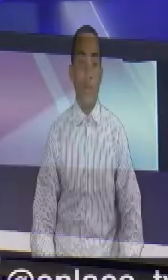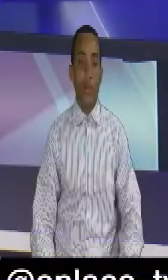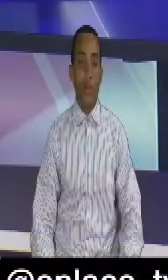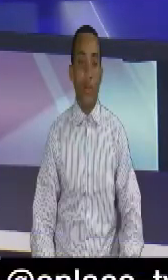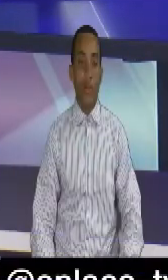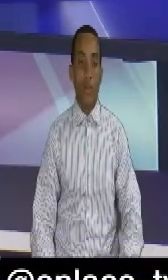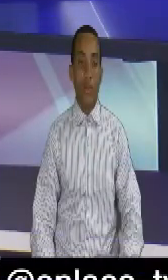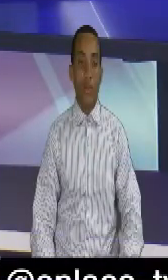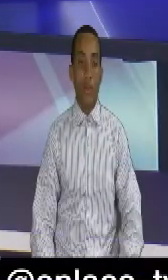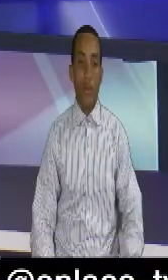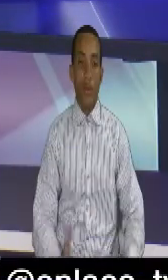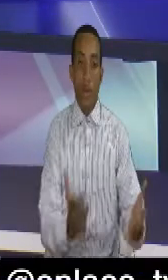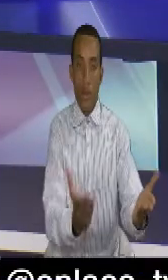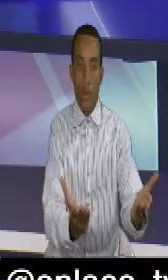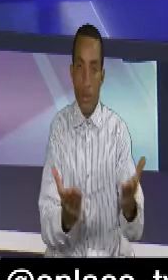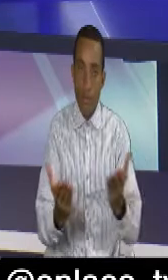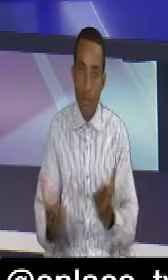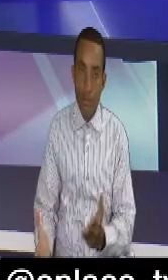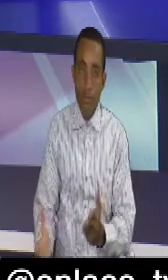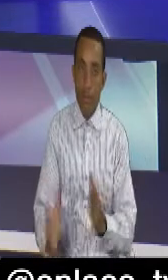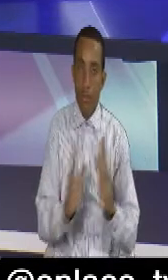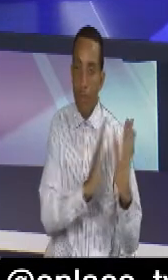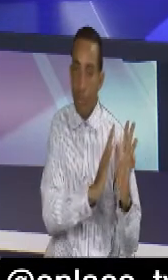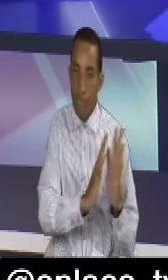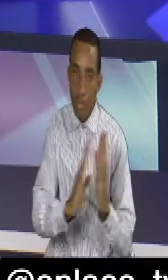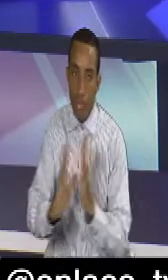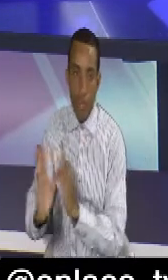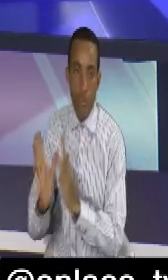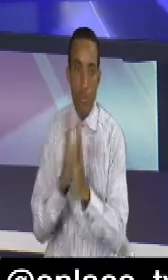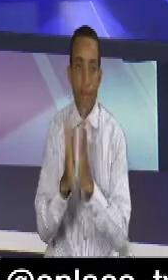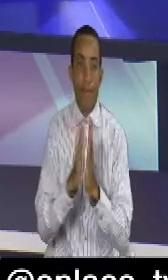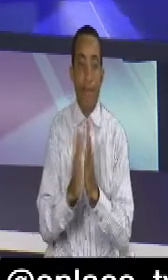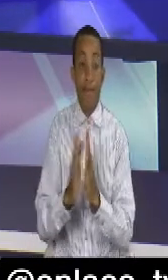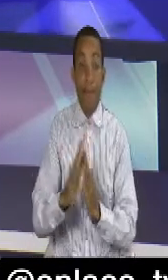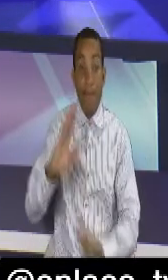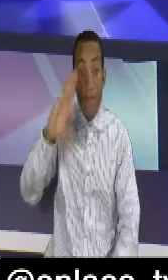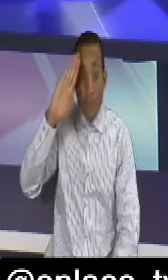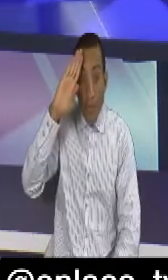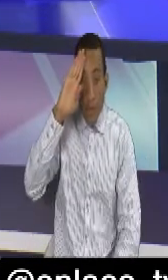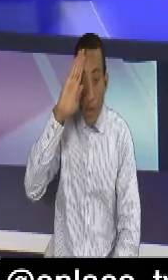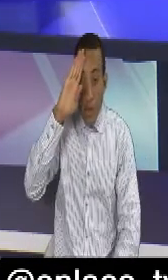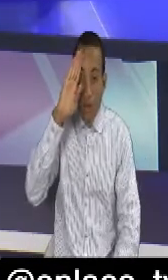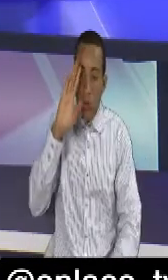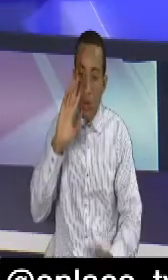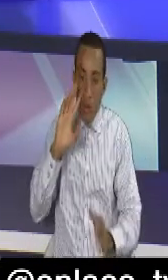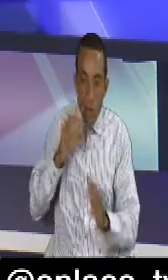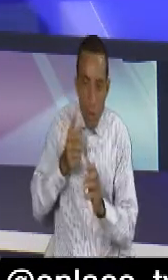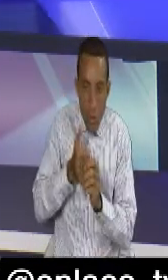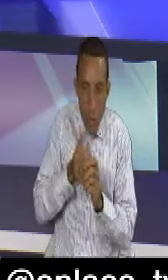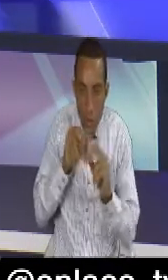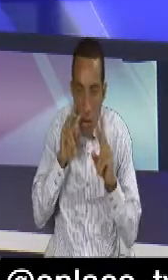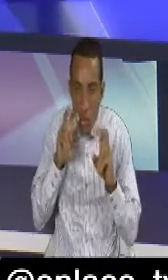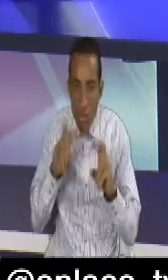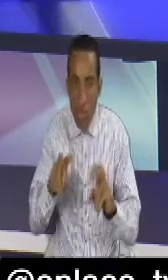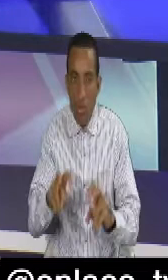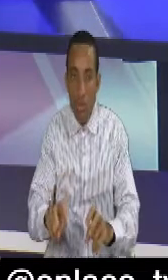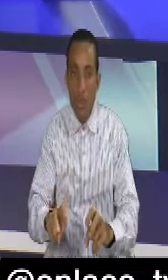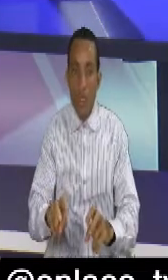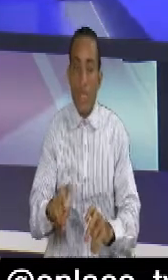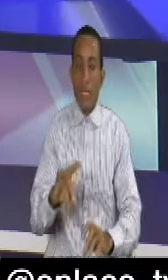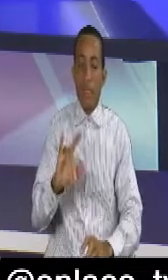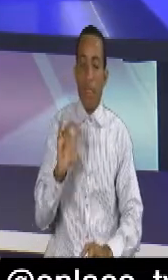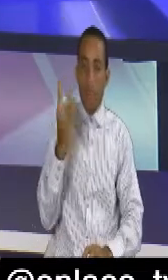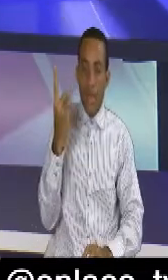Bienvenidos al desarrollo de nuestra información. La policía investiga un presunto caso de violencia infantil que se habría presentado en la Comuna 4 de la